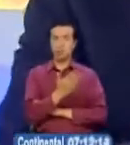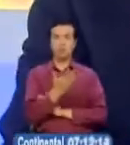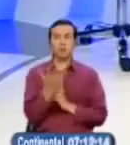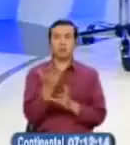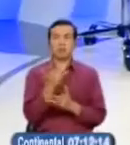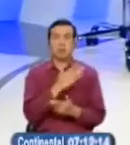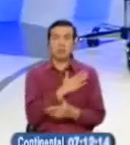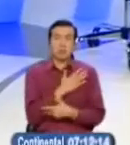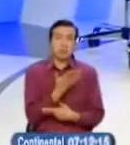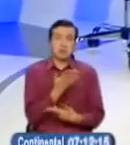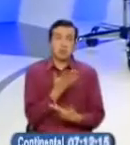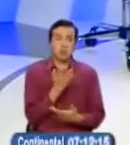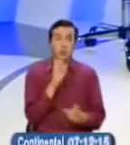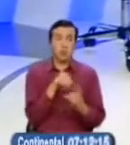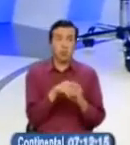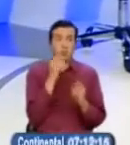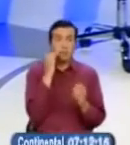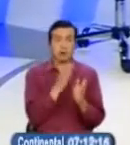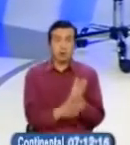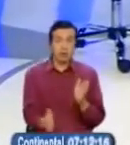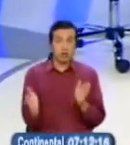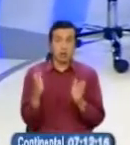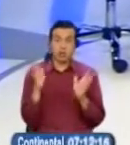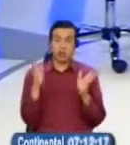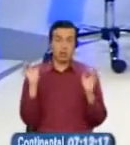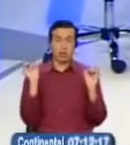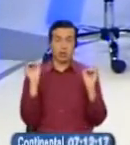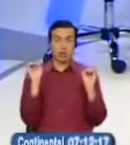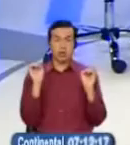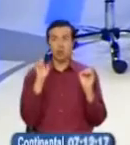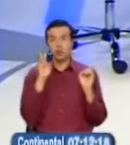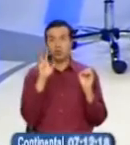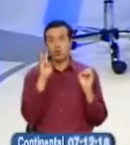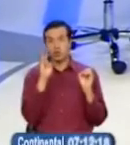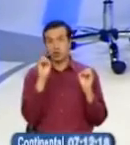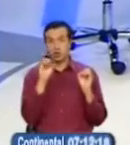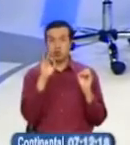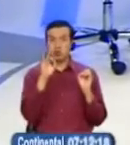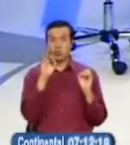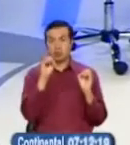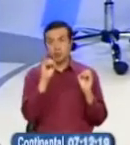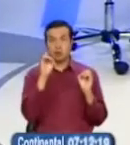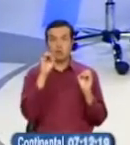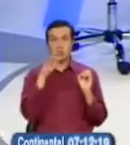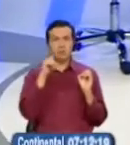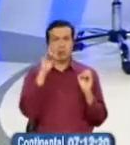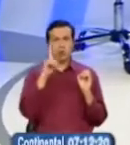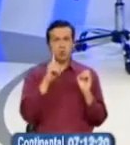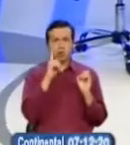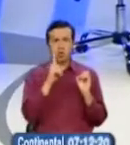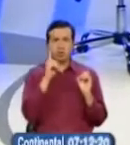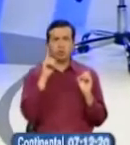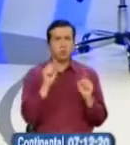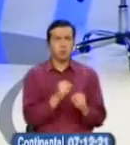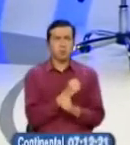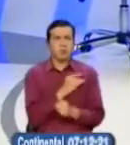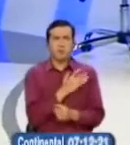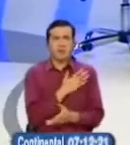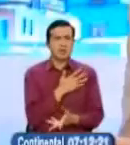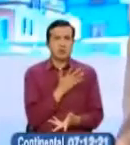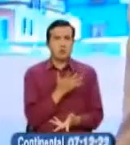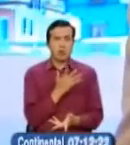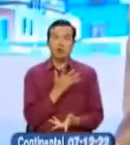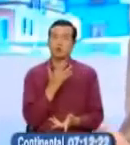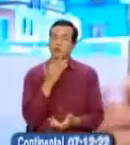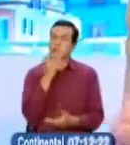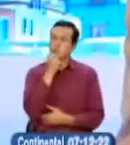hay la confianza, uno no coloca plazo fijo, no coloca a 60, 90, peor a 180 días o peor a 1 año. Exactamente, Carlos. Es